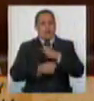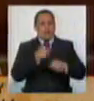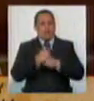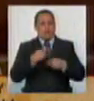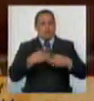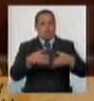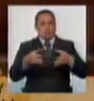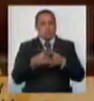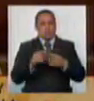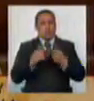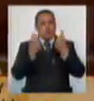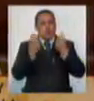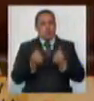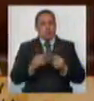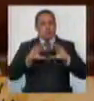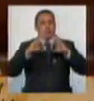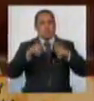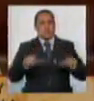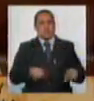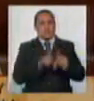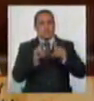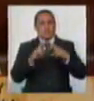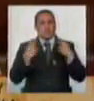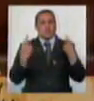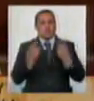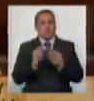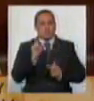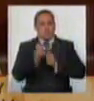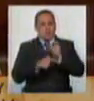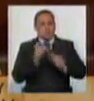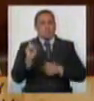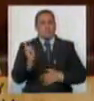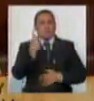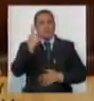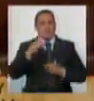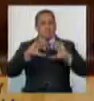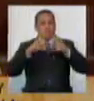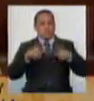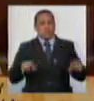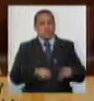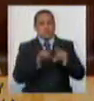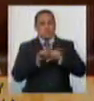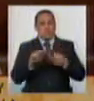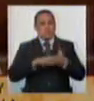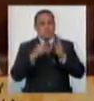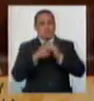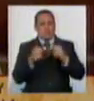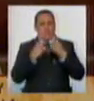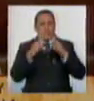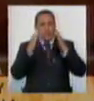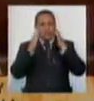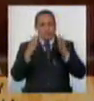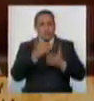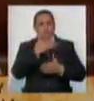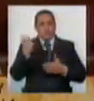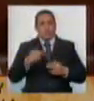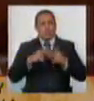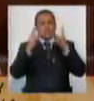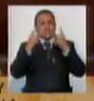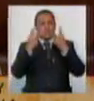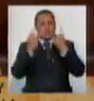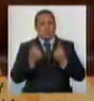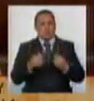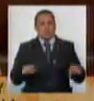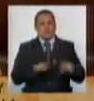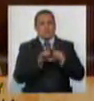Foro Económico Mundial, que reunieron a personajes del primer mundo para tratar importantes temas económicos